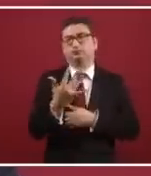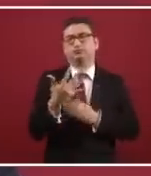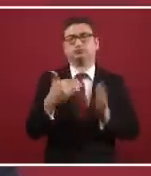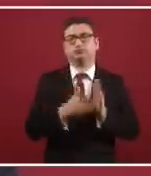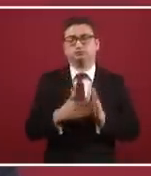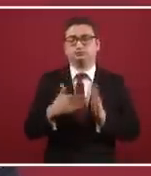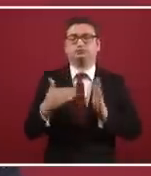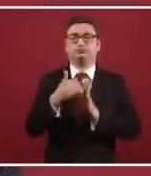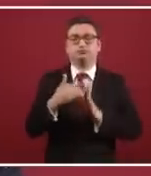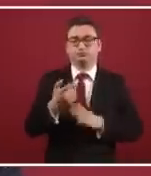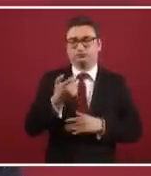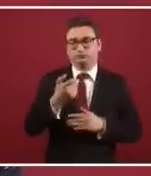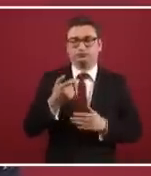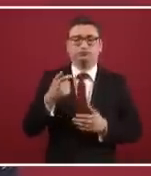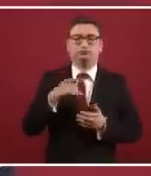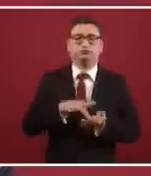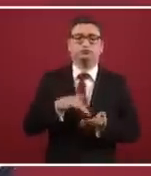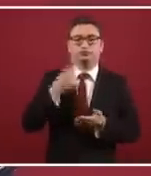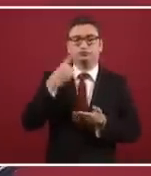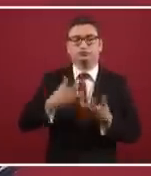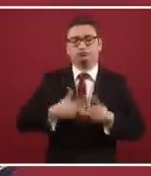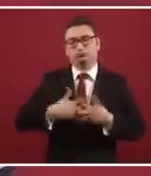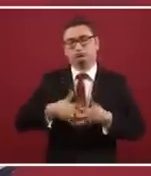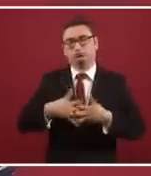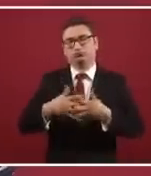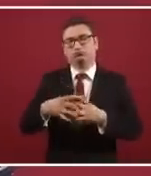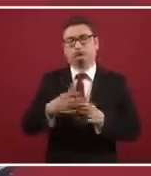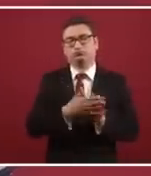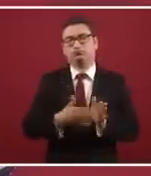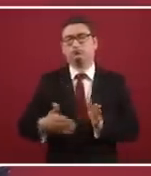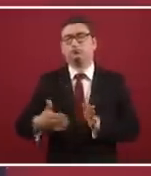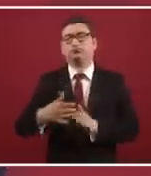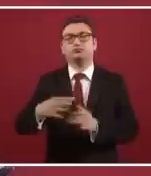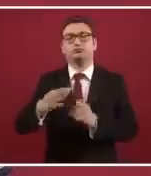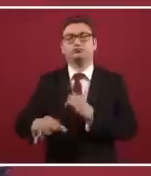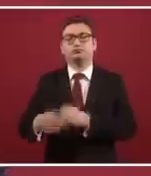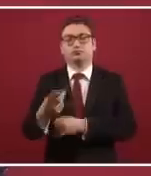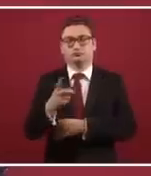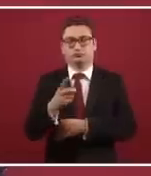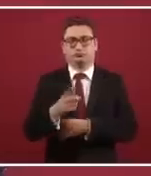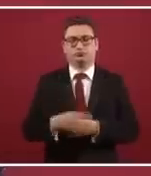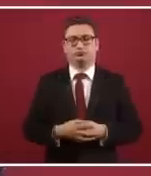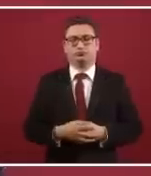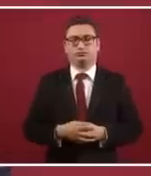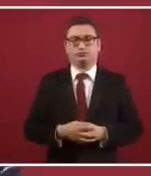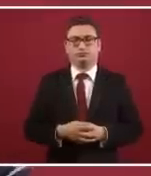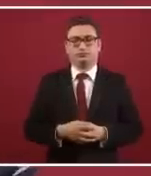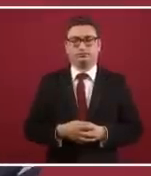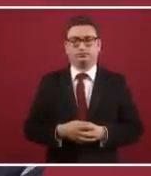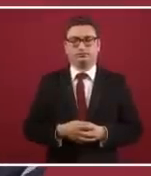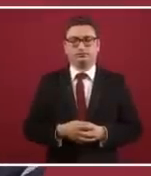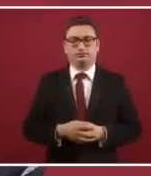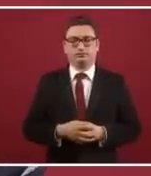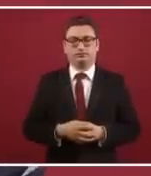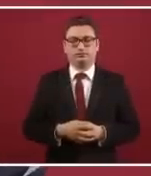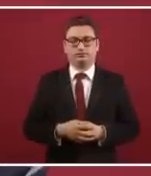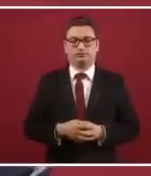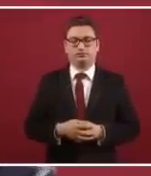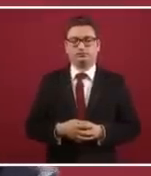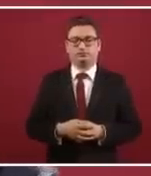50,000 millones adicionales antes de que termine el año. O sea, y